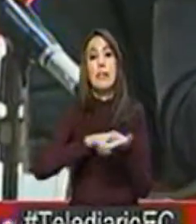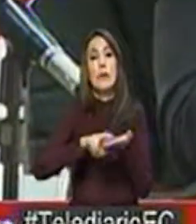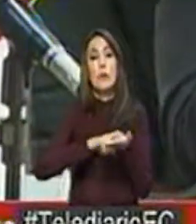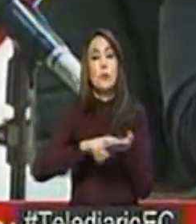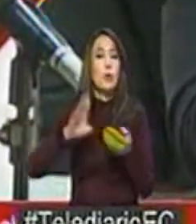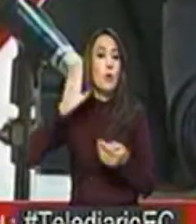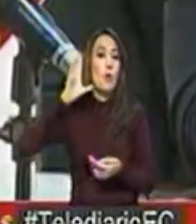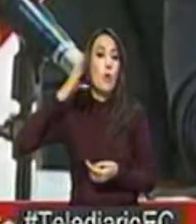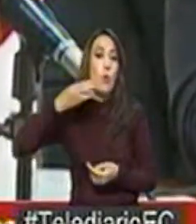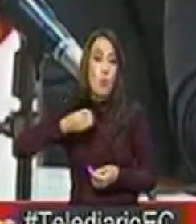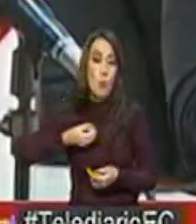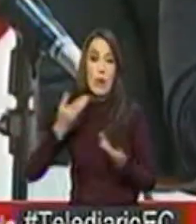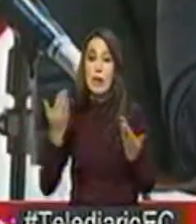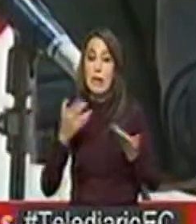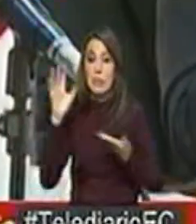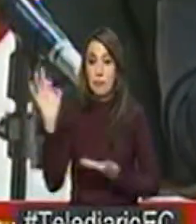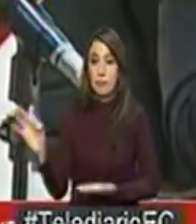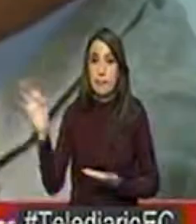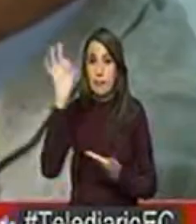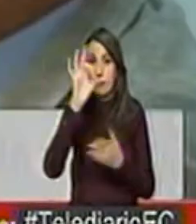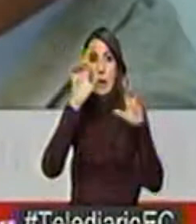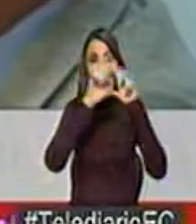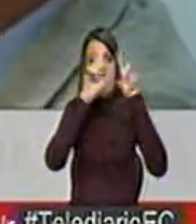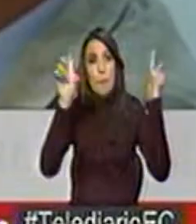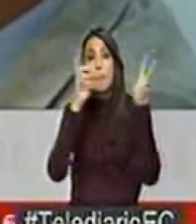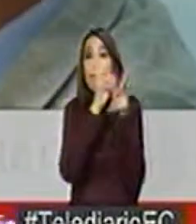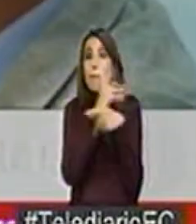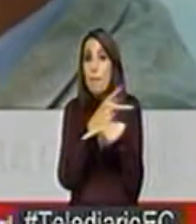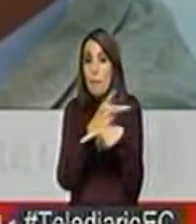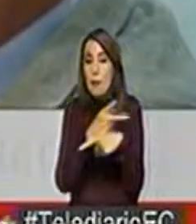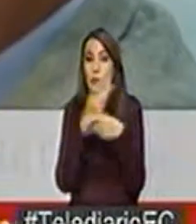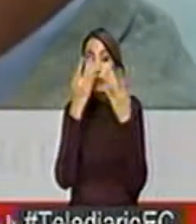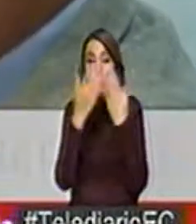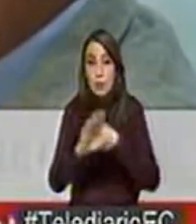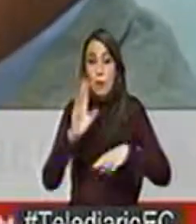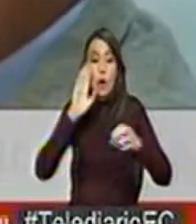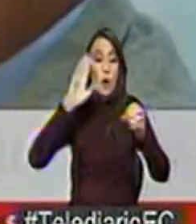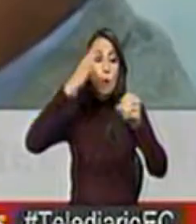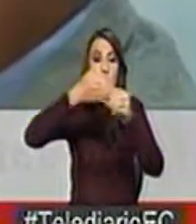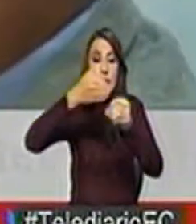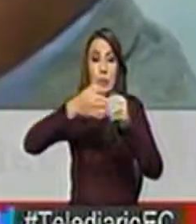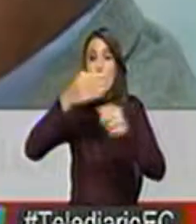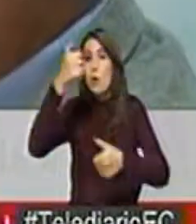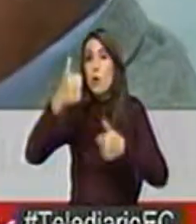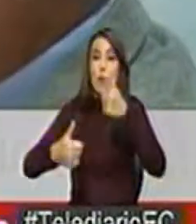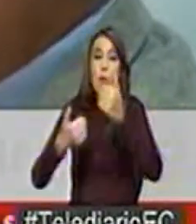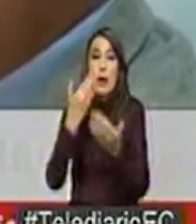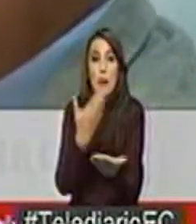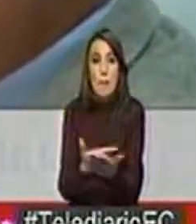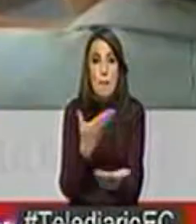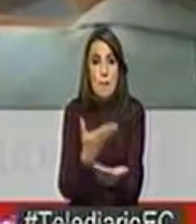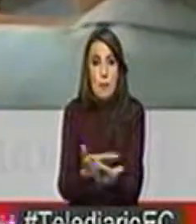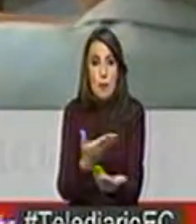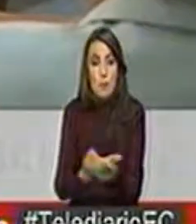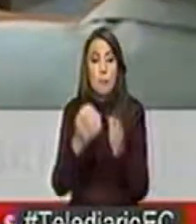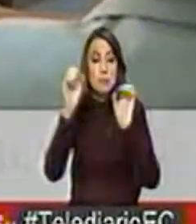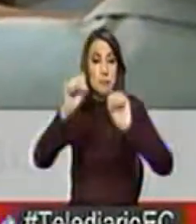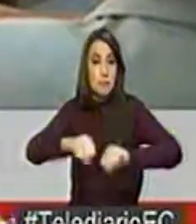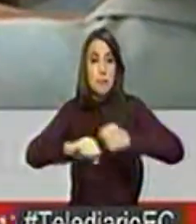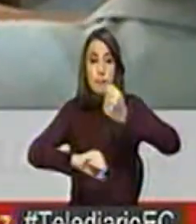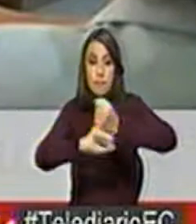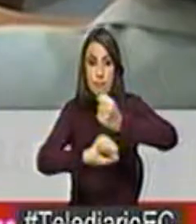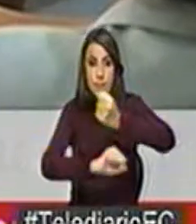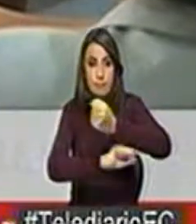representantes de la cámara de la producción y con el sector artesanal con el objetivo de recibir propuestas que fomenten el